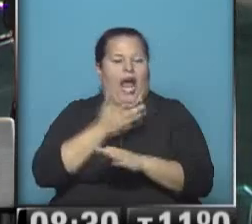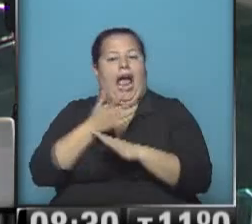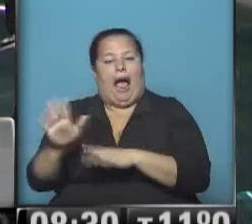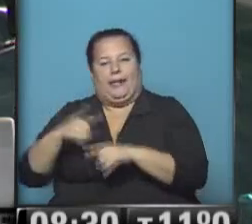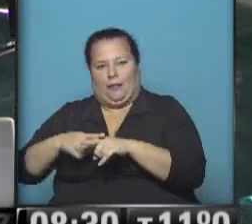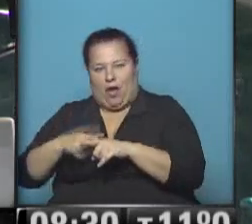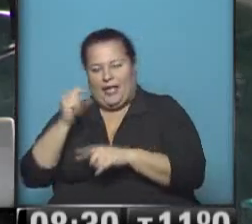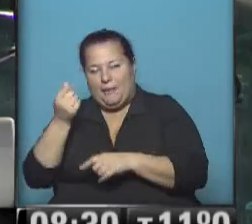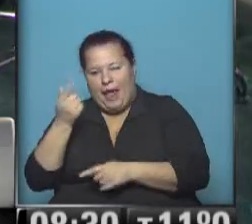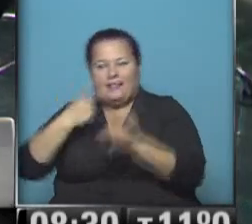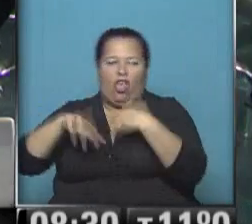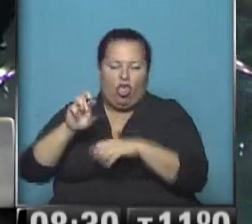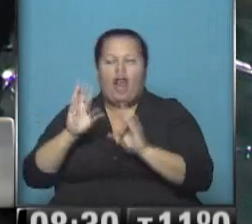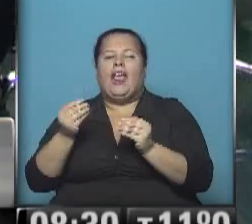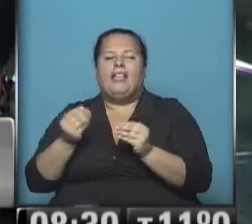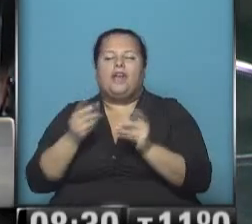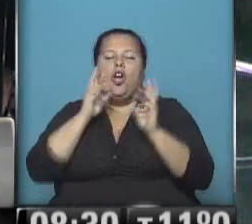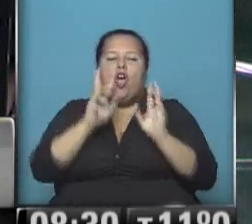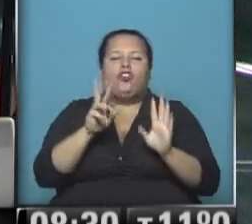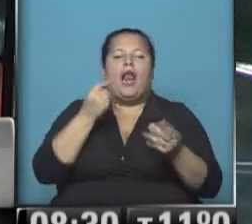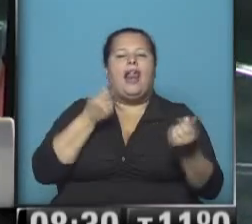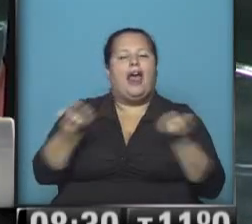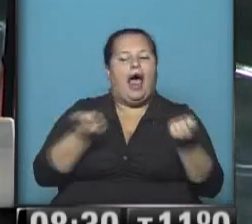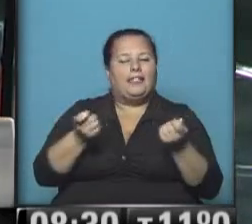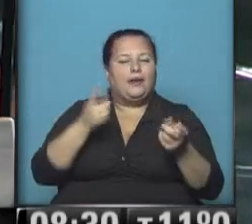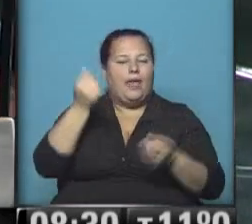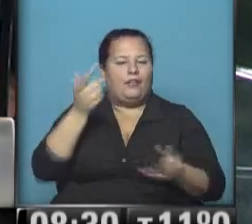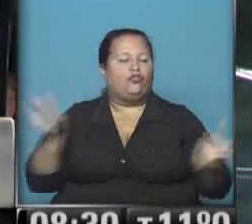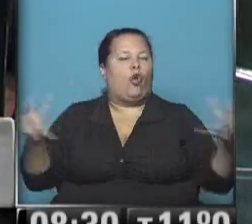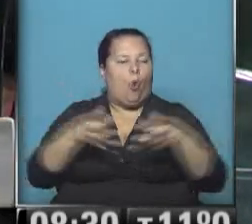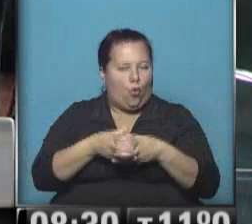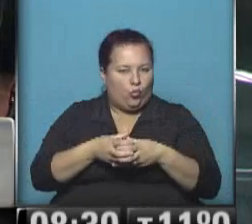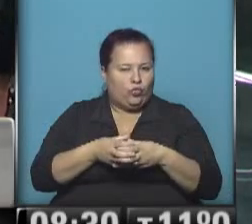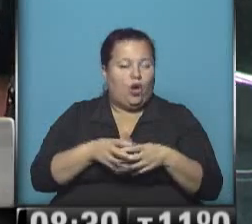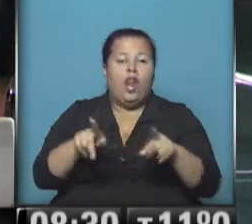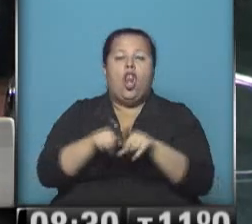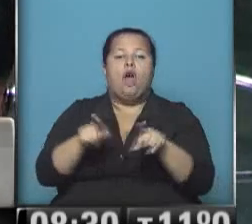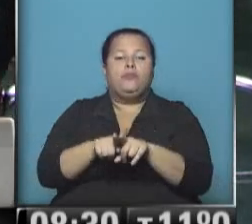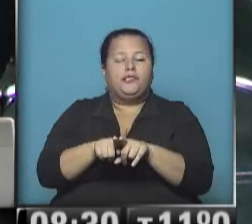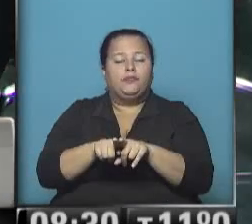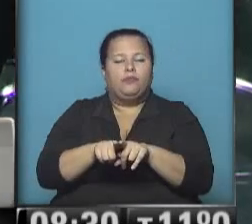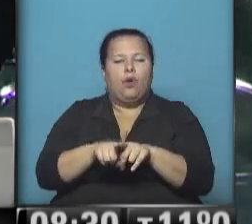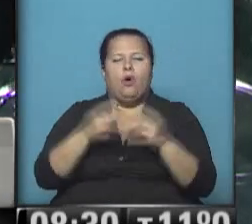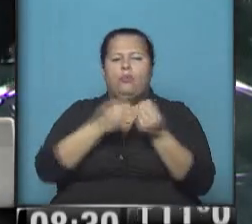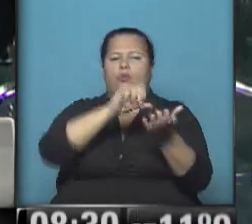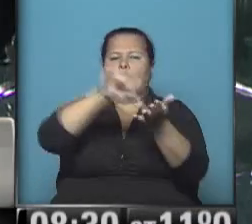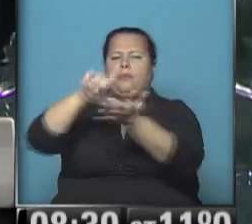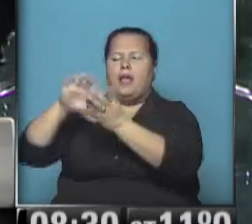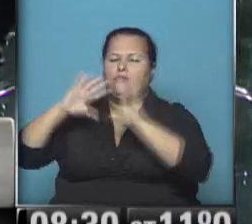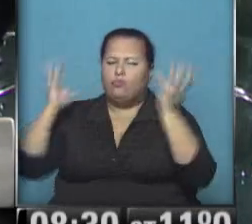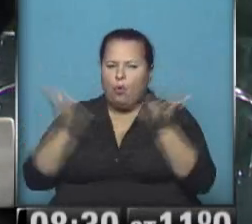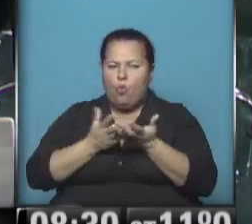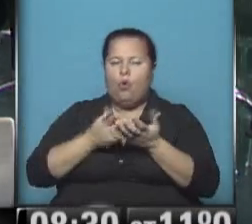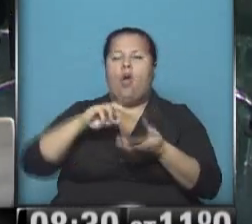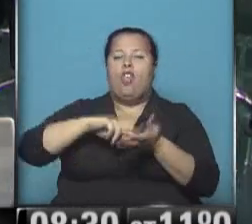de hacer la política monetaria y cambiaria que es controlar la actividad financiera de manera integral como está ocurriendo en muchos países del mundo que